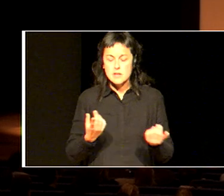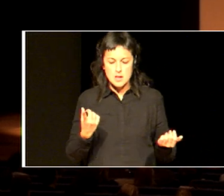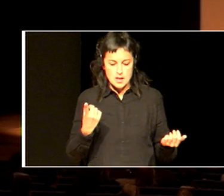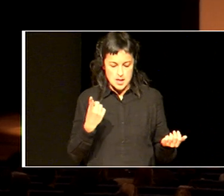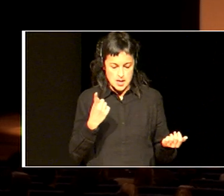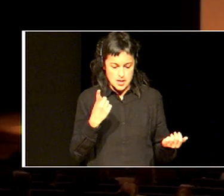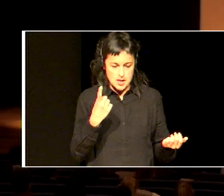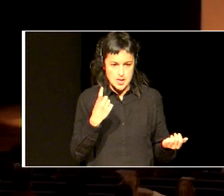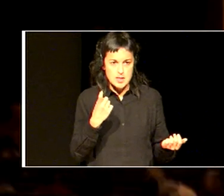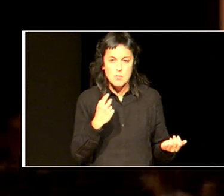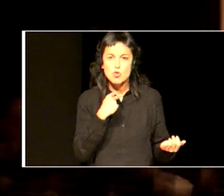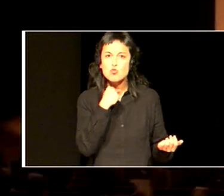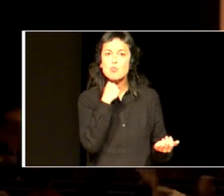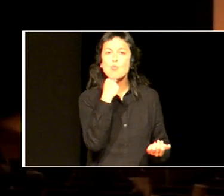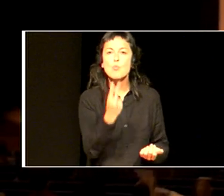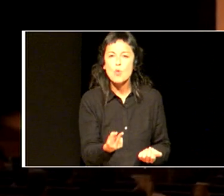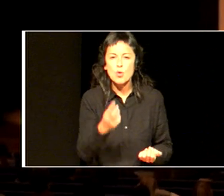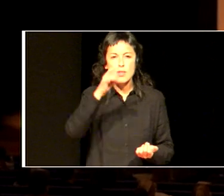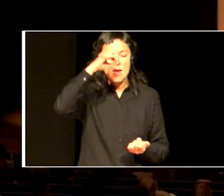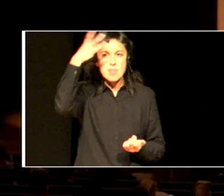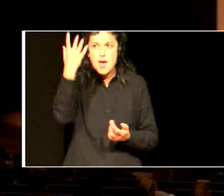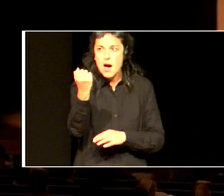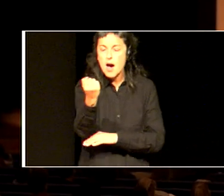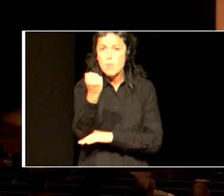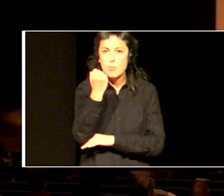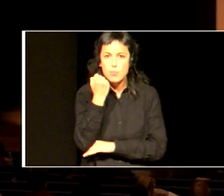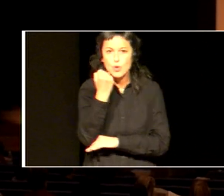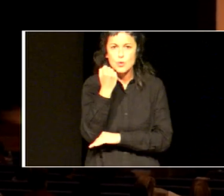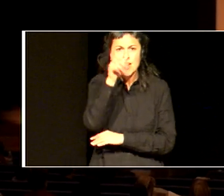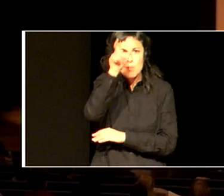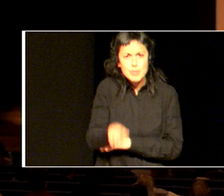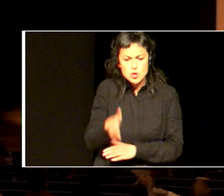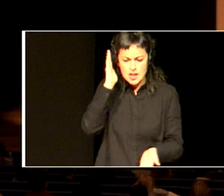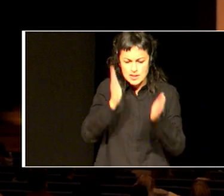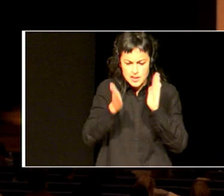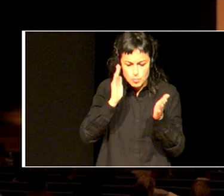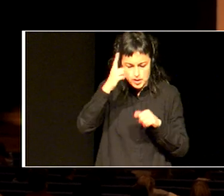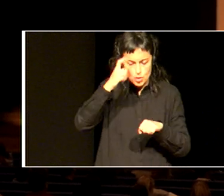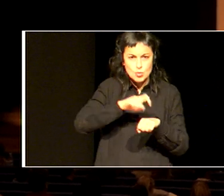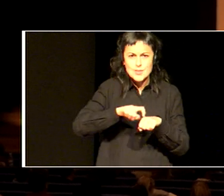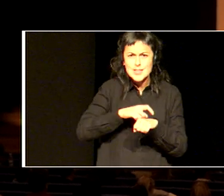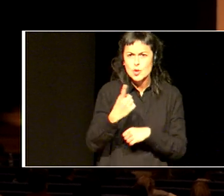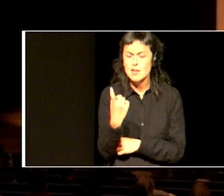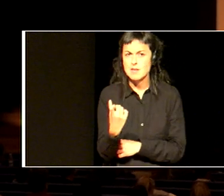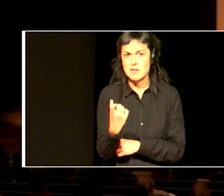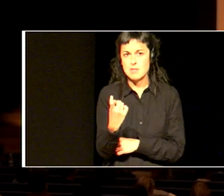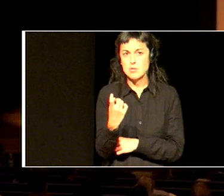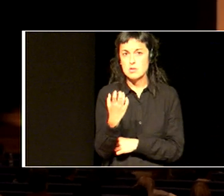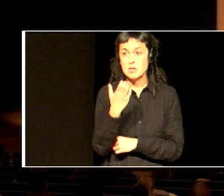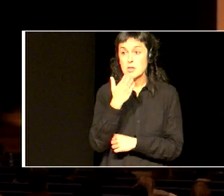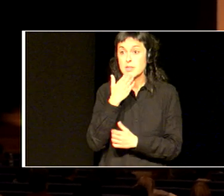el argumentario, la idea, el apoyo de un terapeuta, de un psicólogo, lo echábamos de menos. Si la familia no